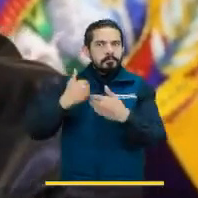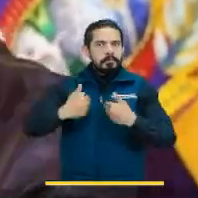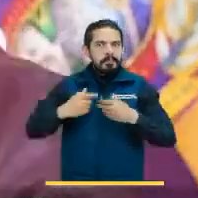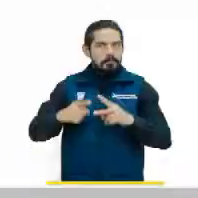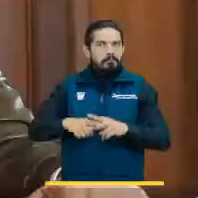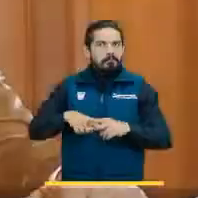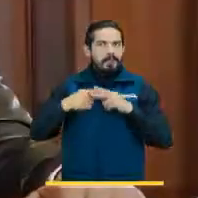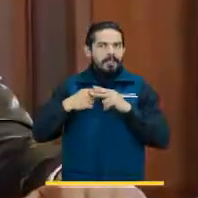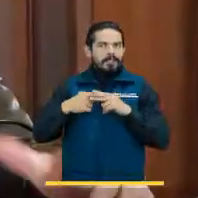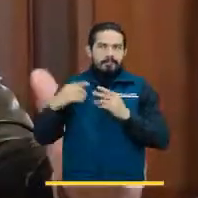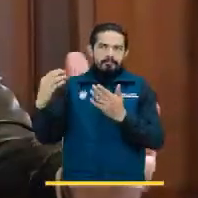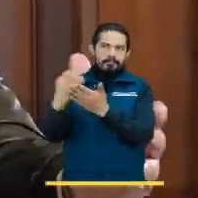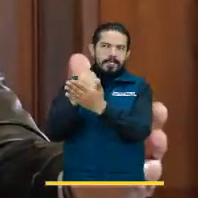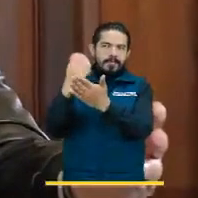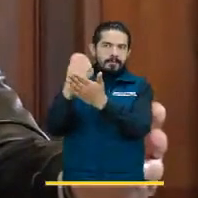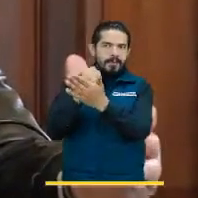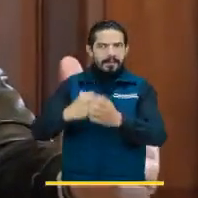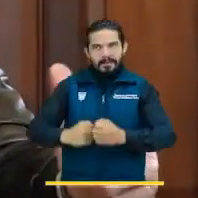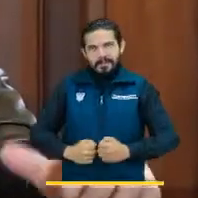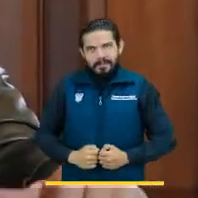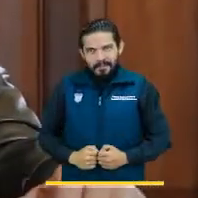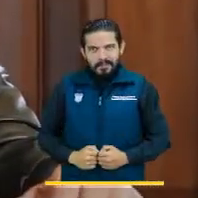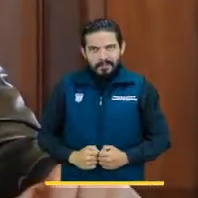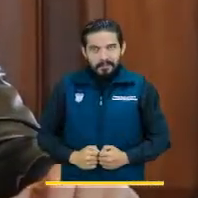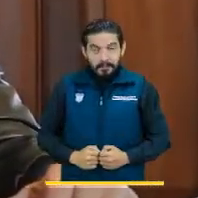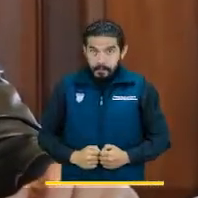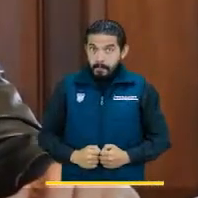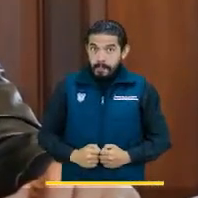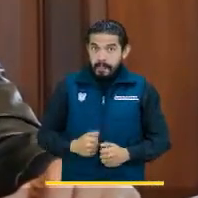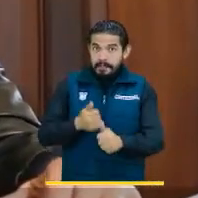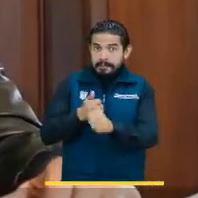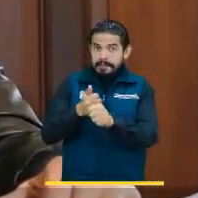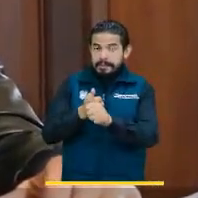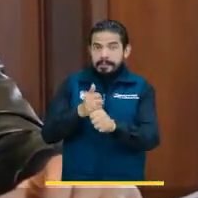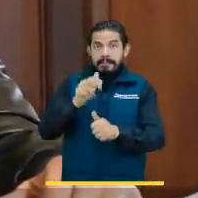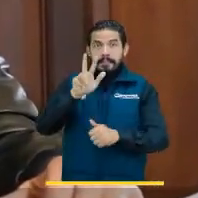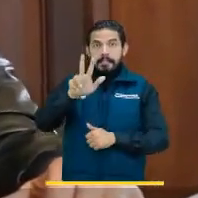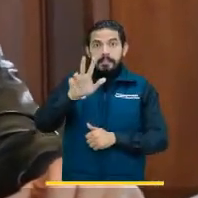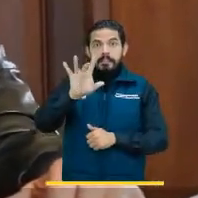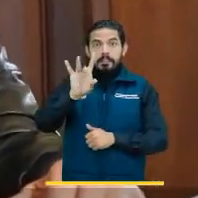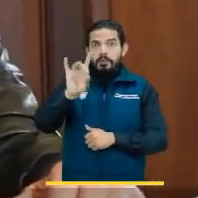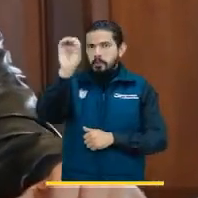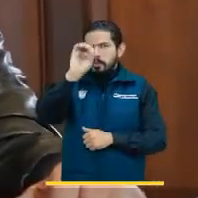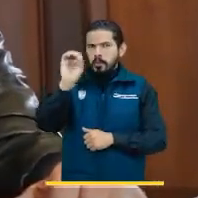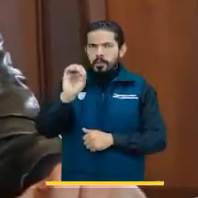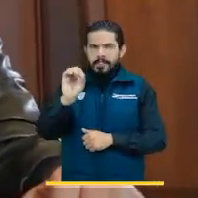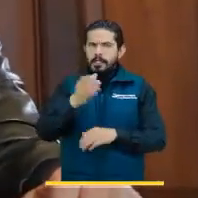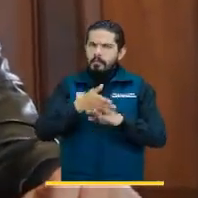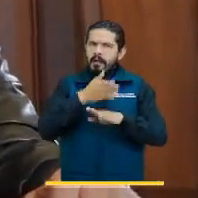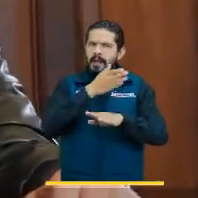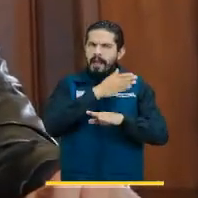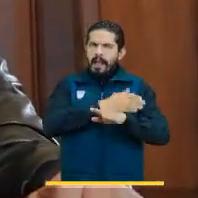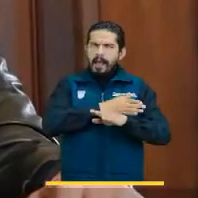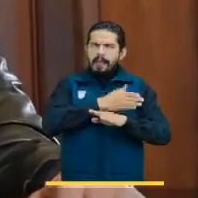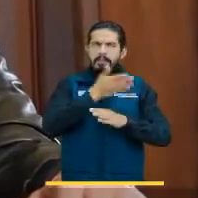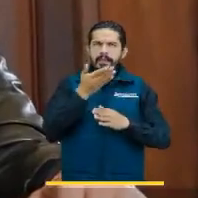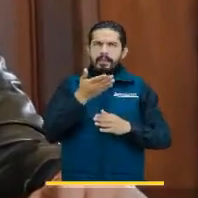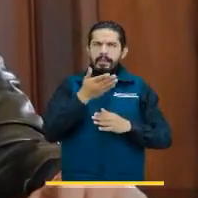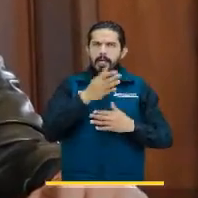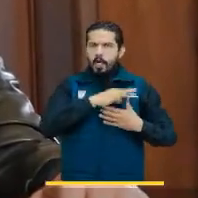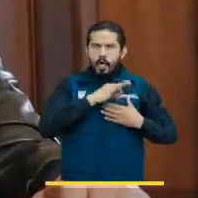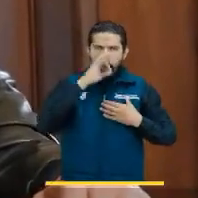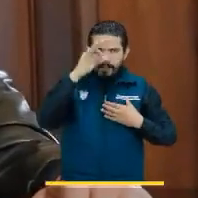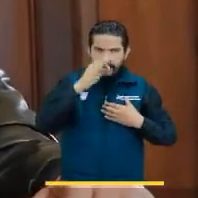gobierno. Muy cerca del 38% que teníamos antes de